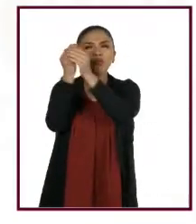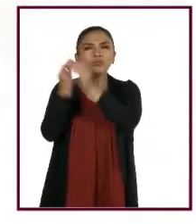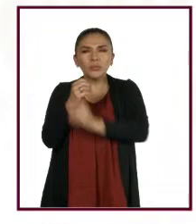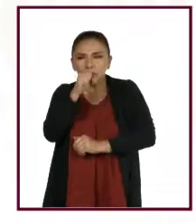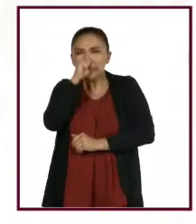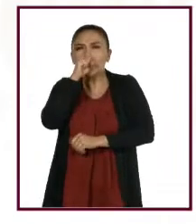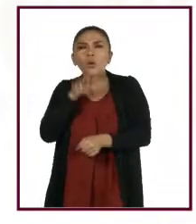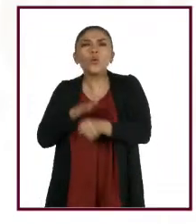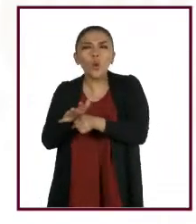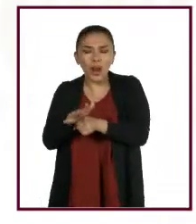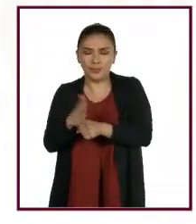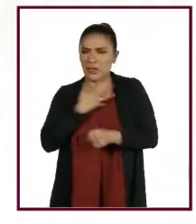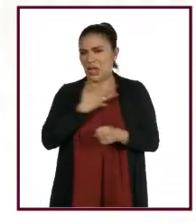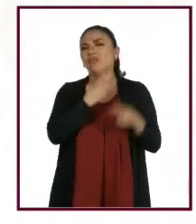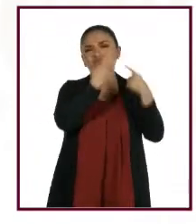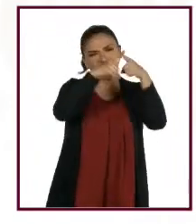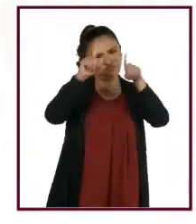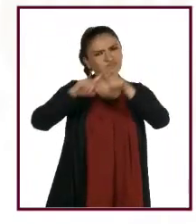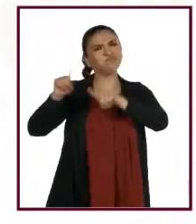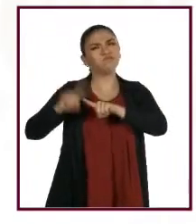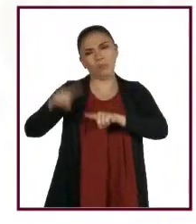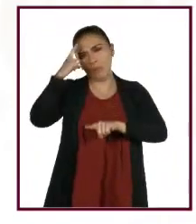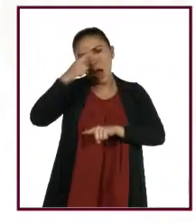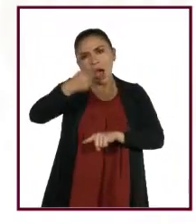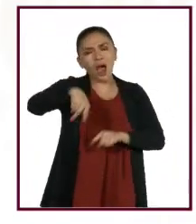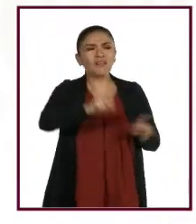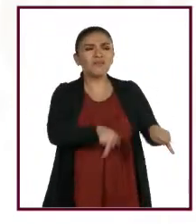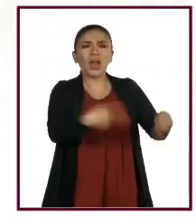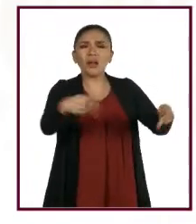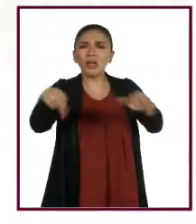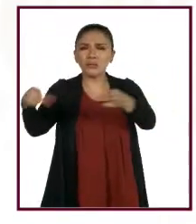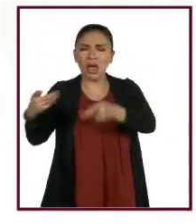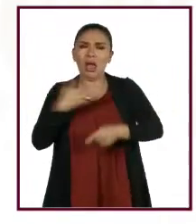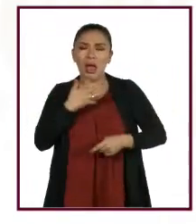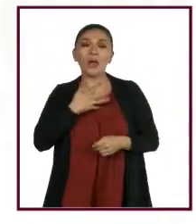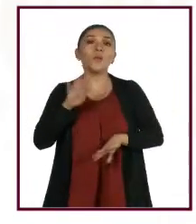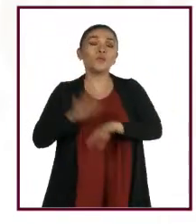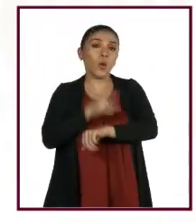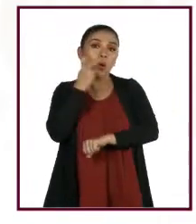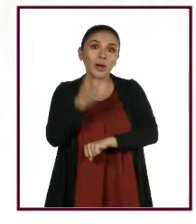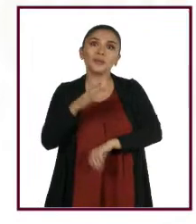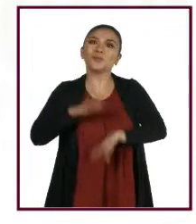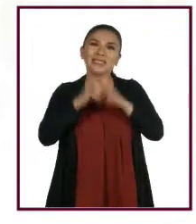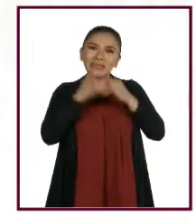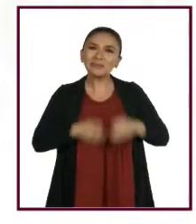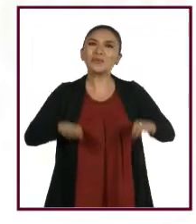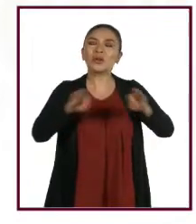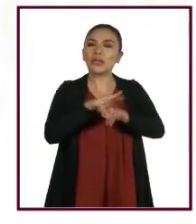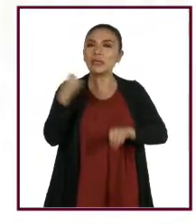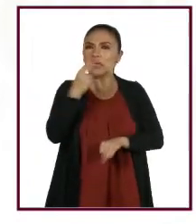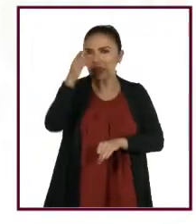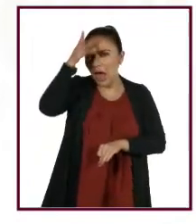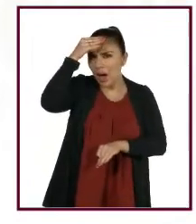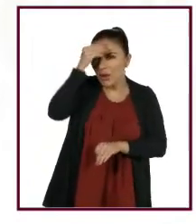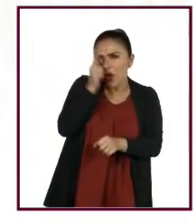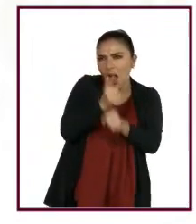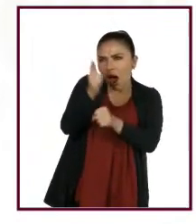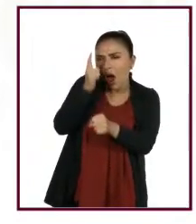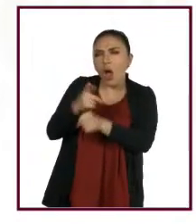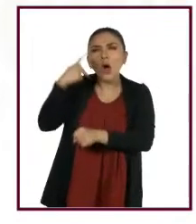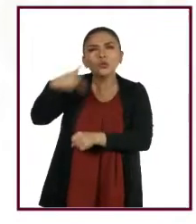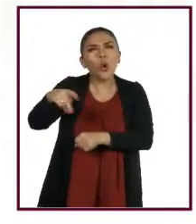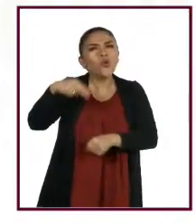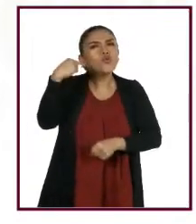pueden encontrar diferentes presentaciones para su comercialización. Por ello es de suma importancia aprender a identificar los nombres